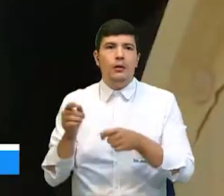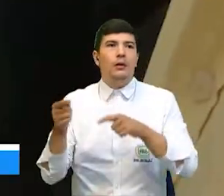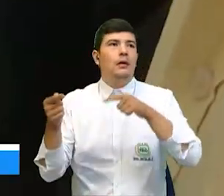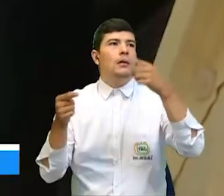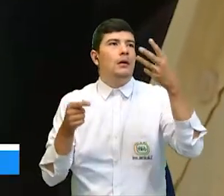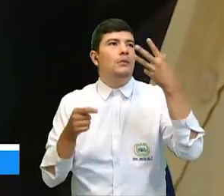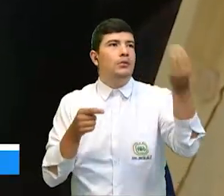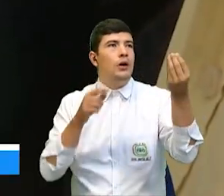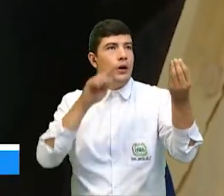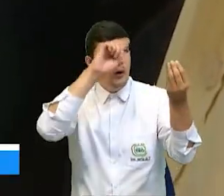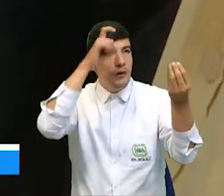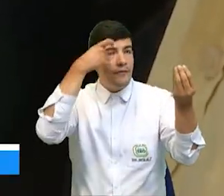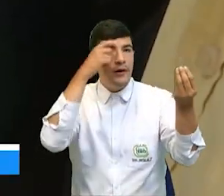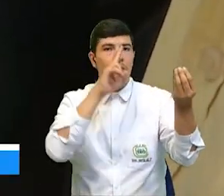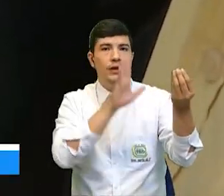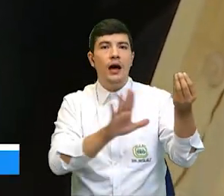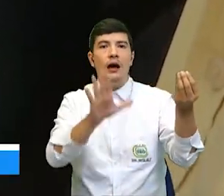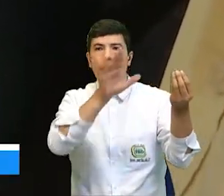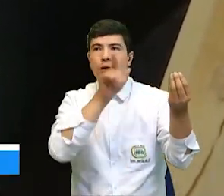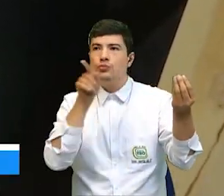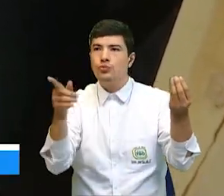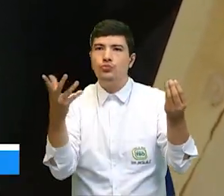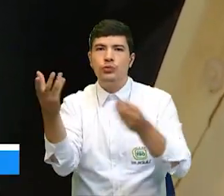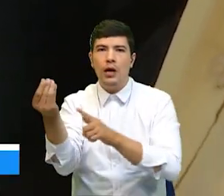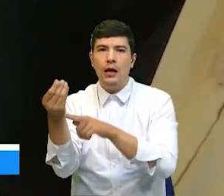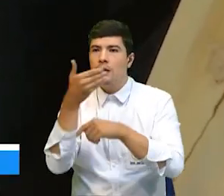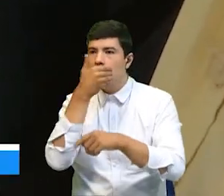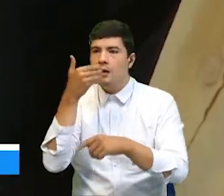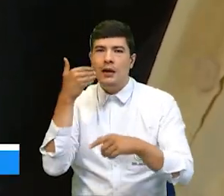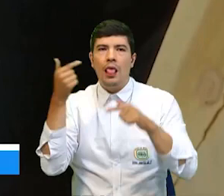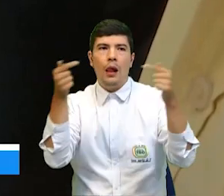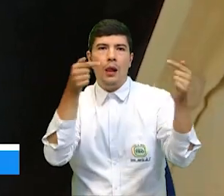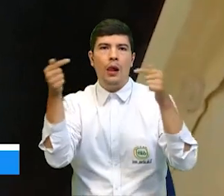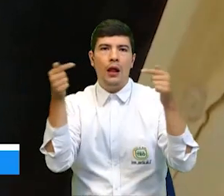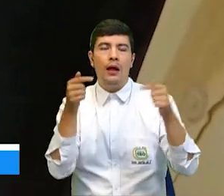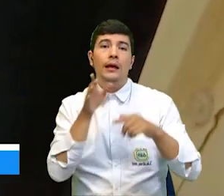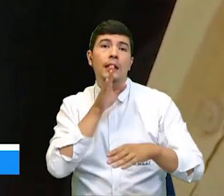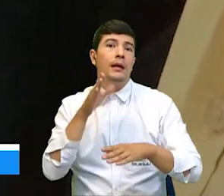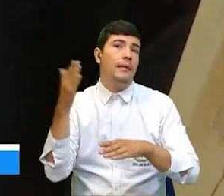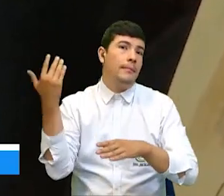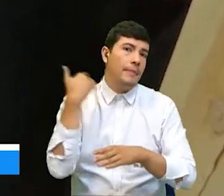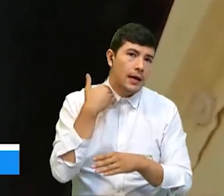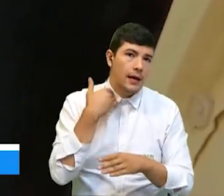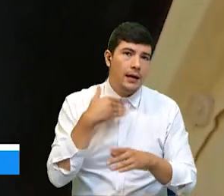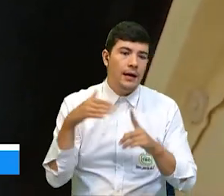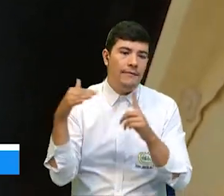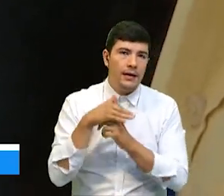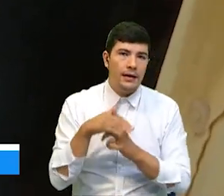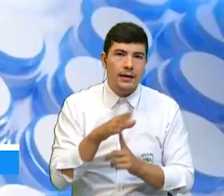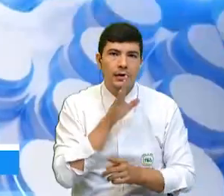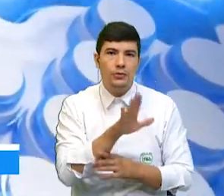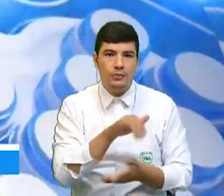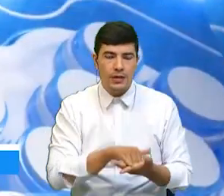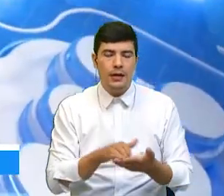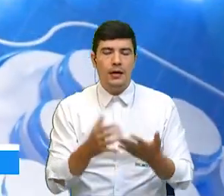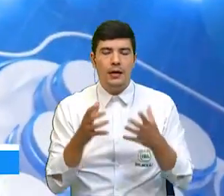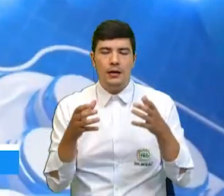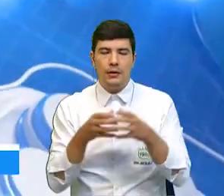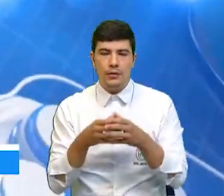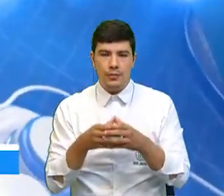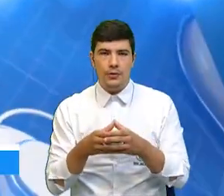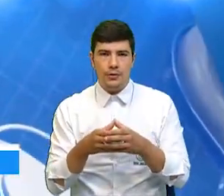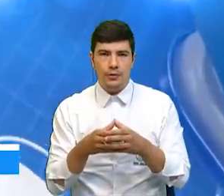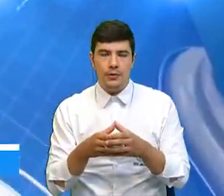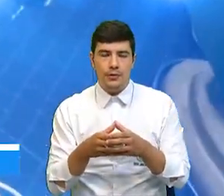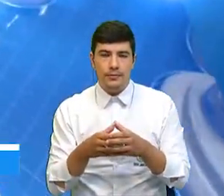ellos. Esa es la polémica que tienen ellos. ¿Quién lleva el arrume? Nosotros, los transportadores, los de las veredas. Como gremio le han